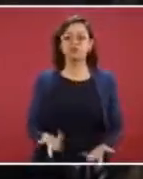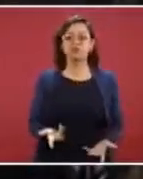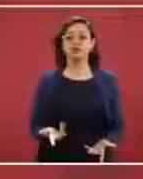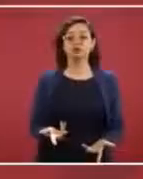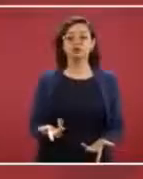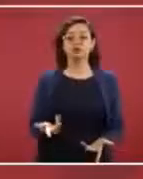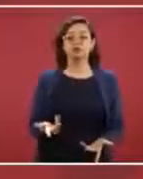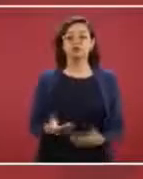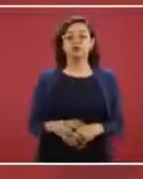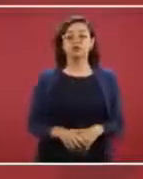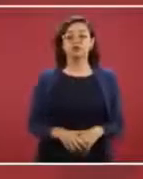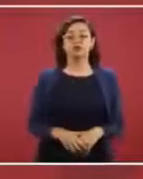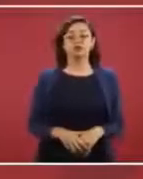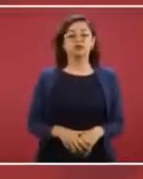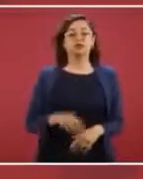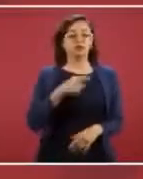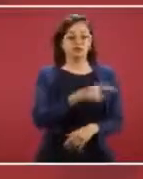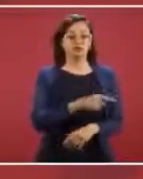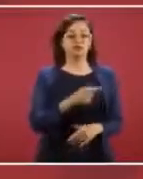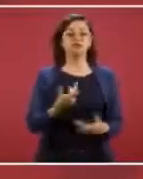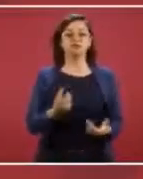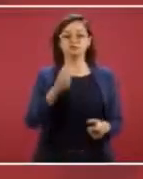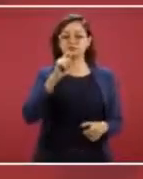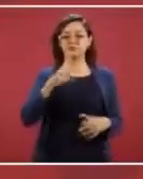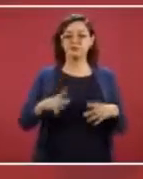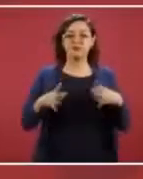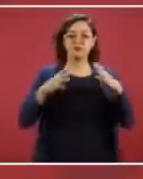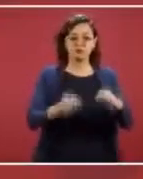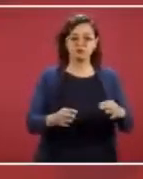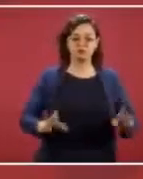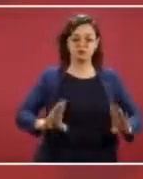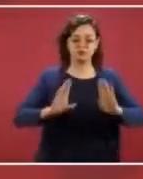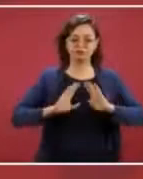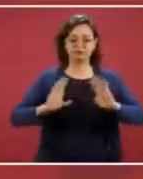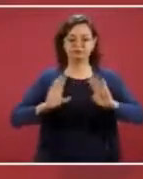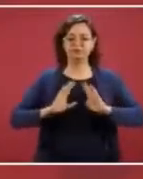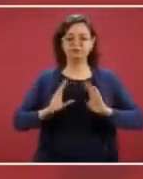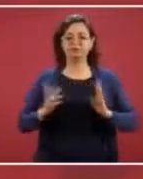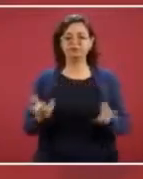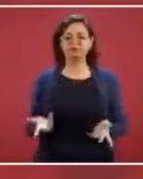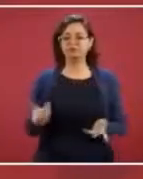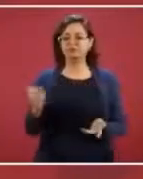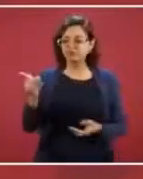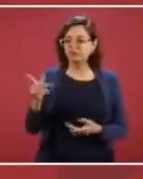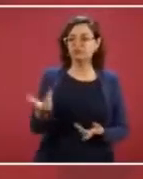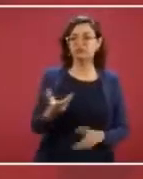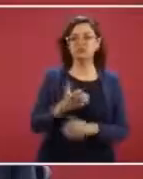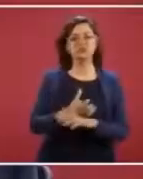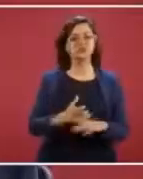actual ejército, tiene otras cosas,